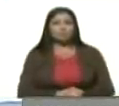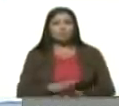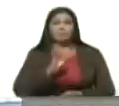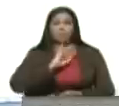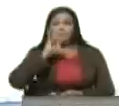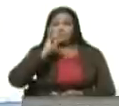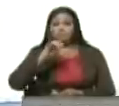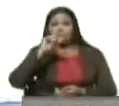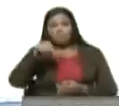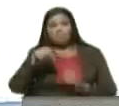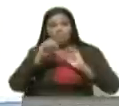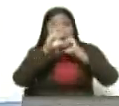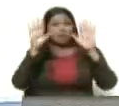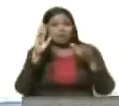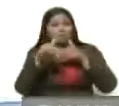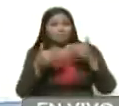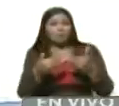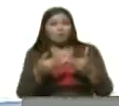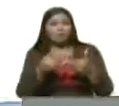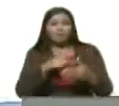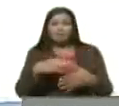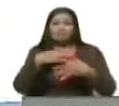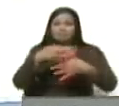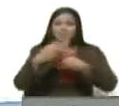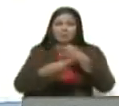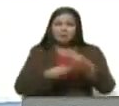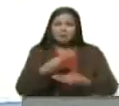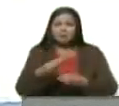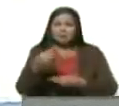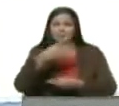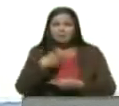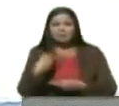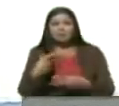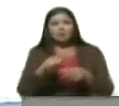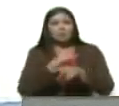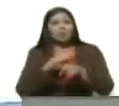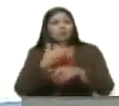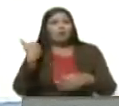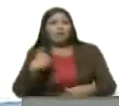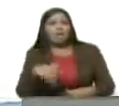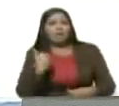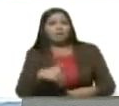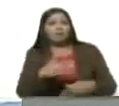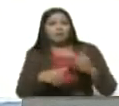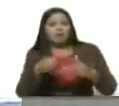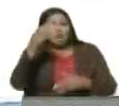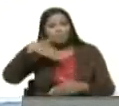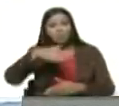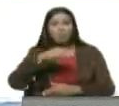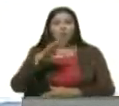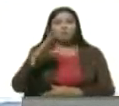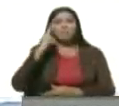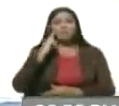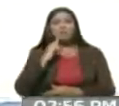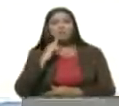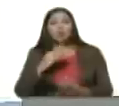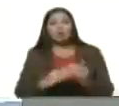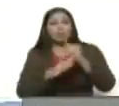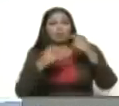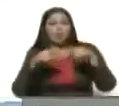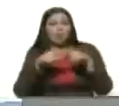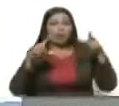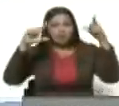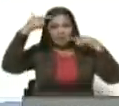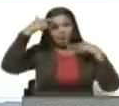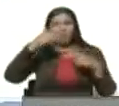que quede muy claro qué era lo que intentaba hacer el gobierno argentino contra el pueblo de Bolívar y del comandante Chávez.